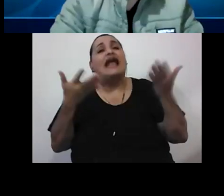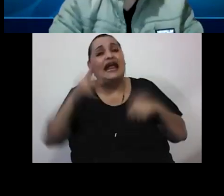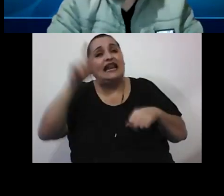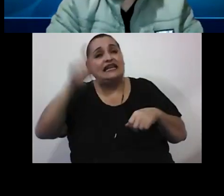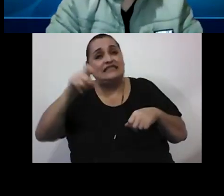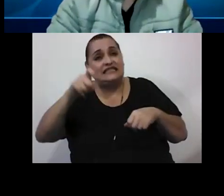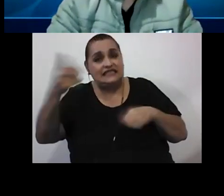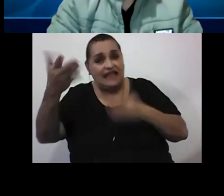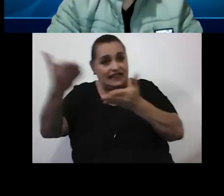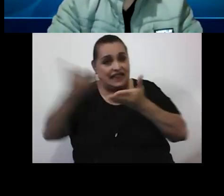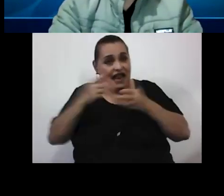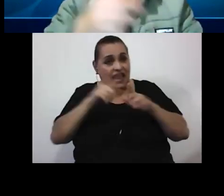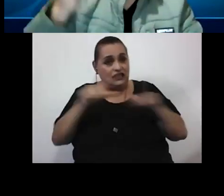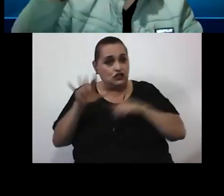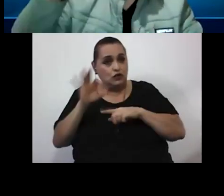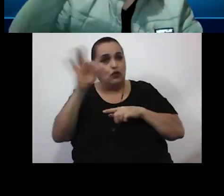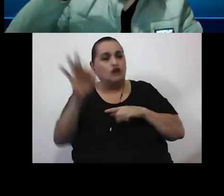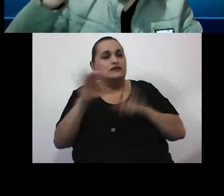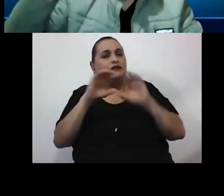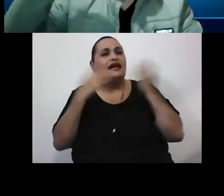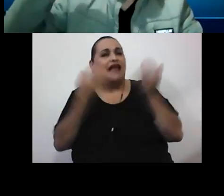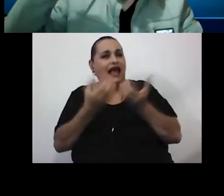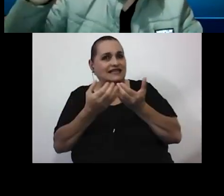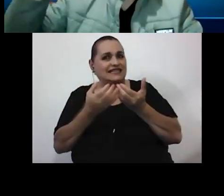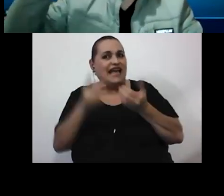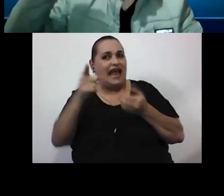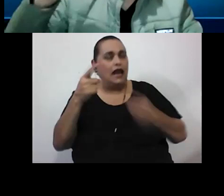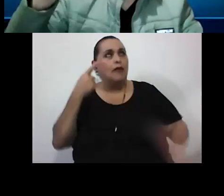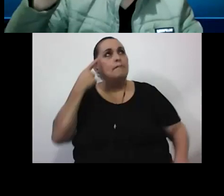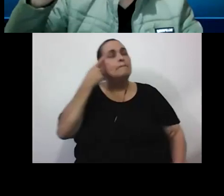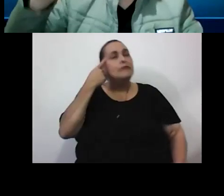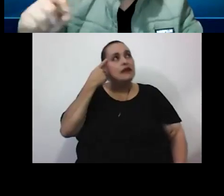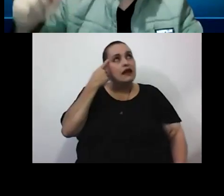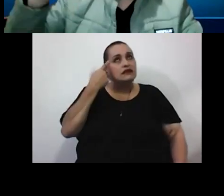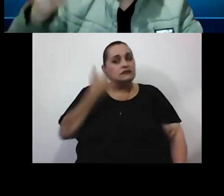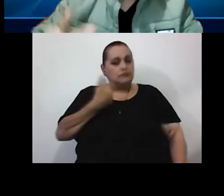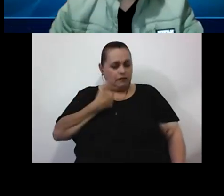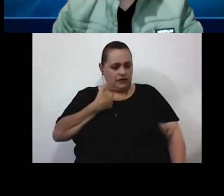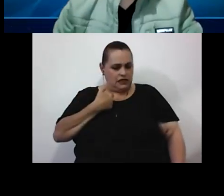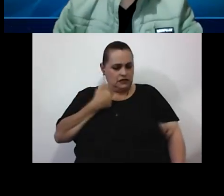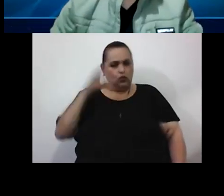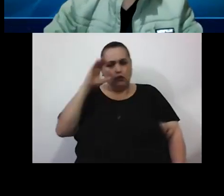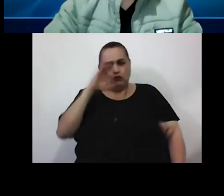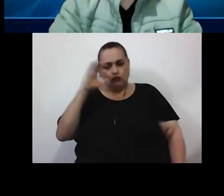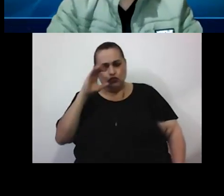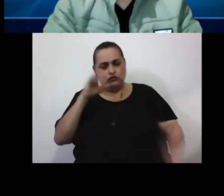para la próxima clase? Entonces el niño se toma su tiempo, lo reflexiona, lo busca, lo